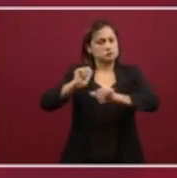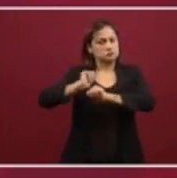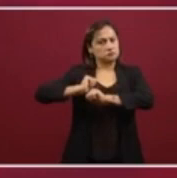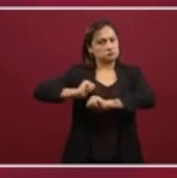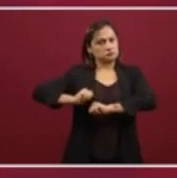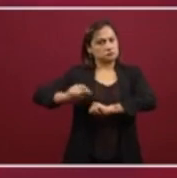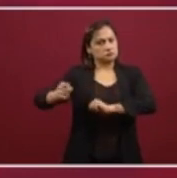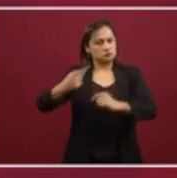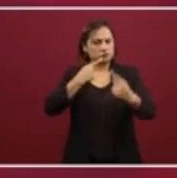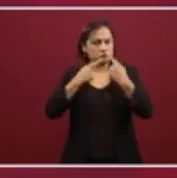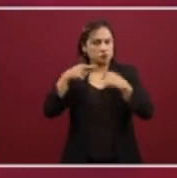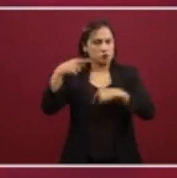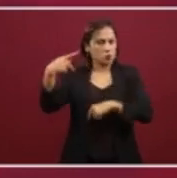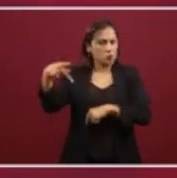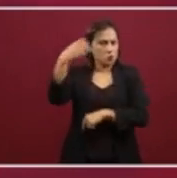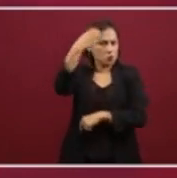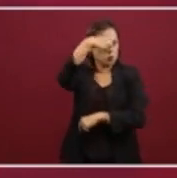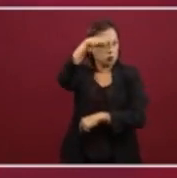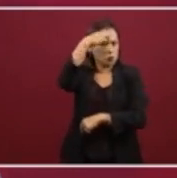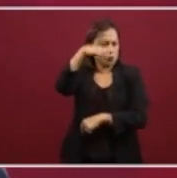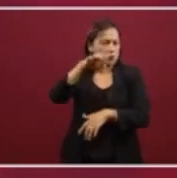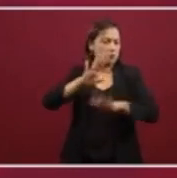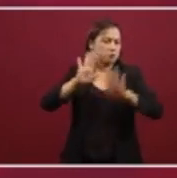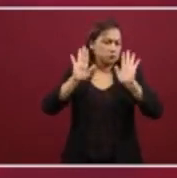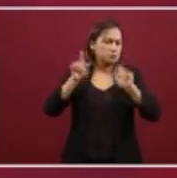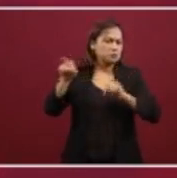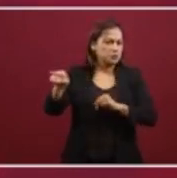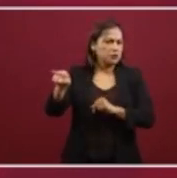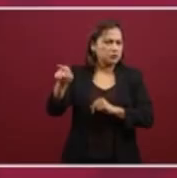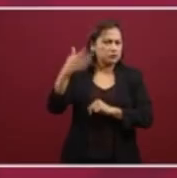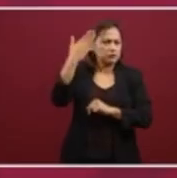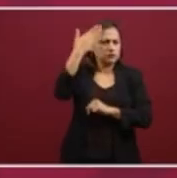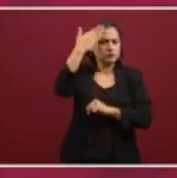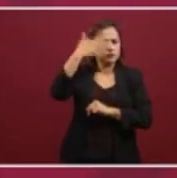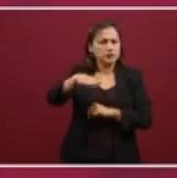son expertos, ellos sí,